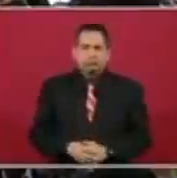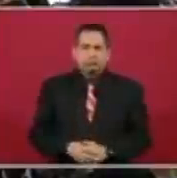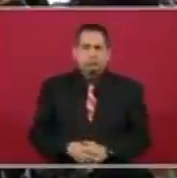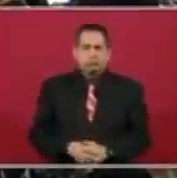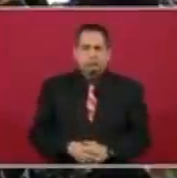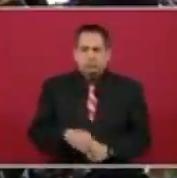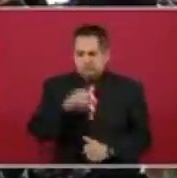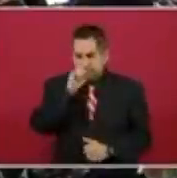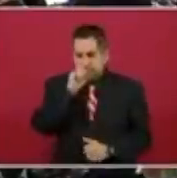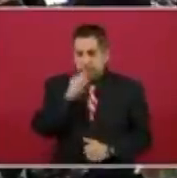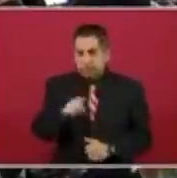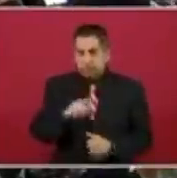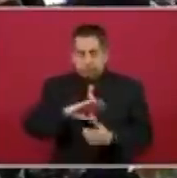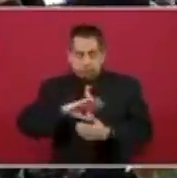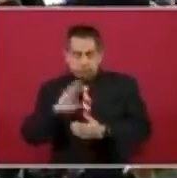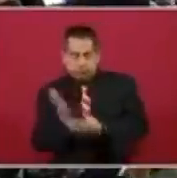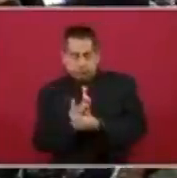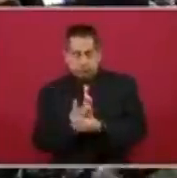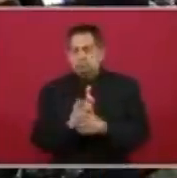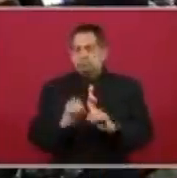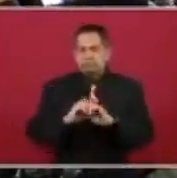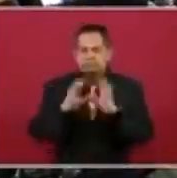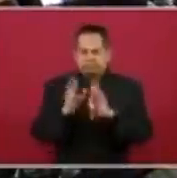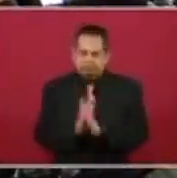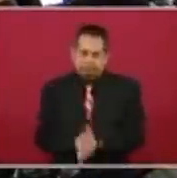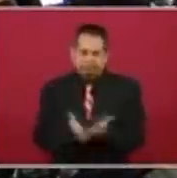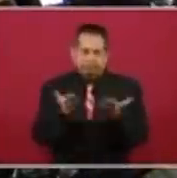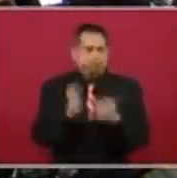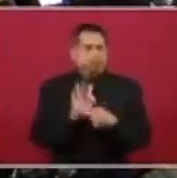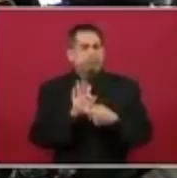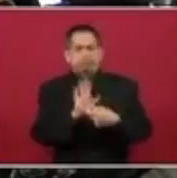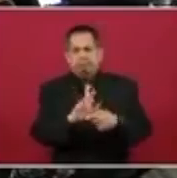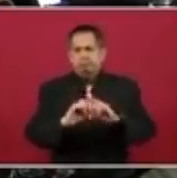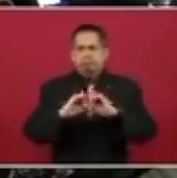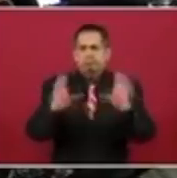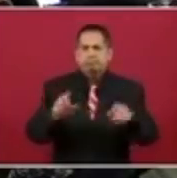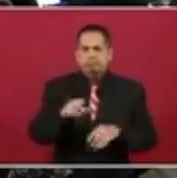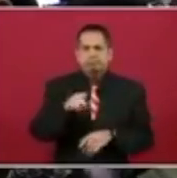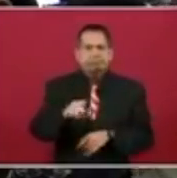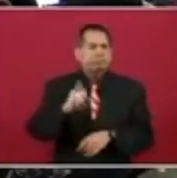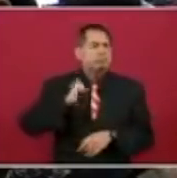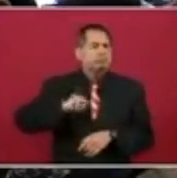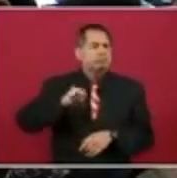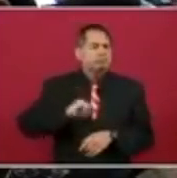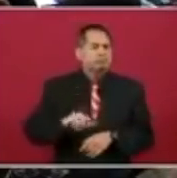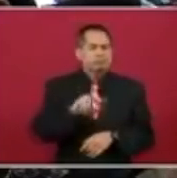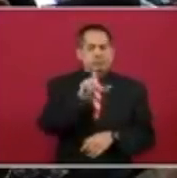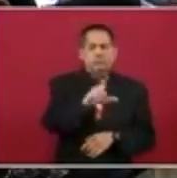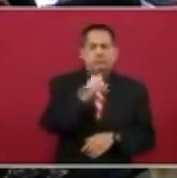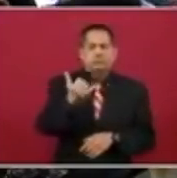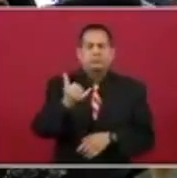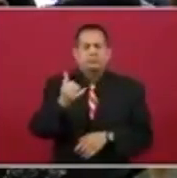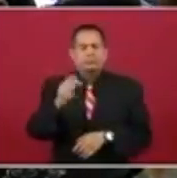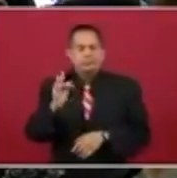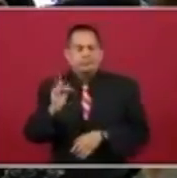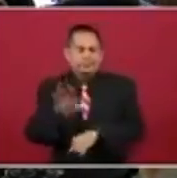Sí, sobre el expediente, la transparencia del expediente, de Luz y Fuerza.